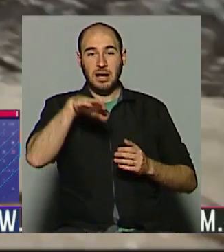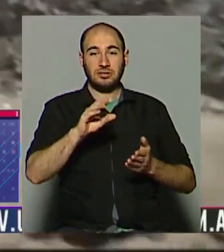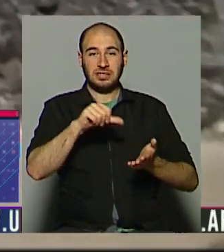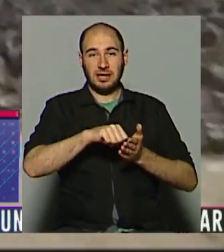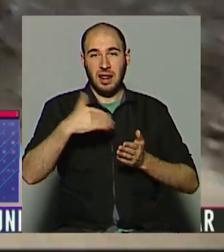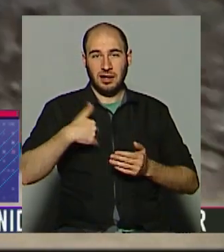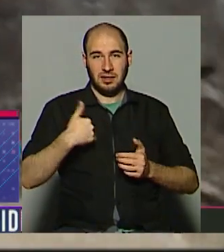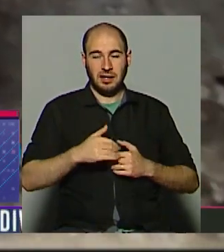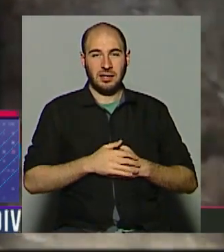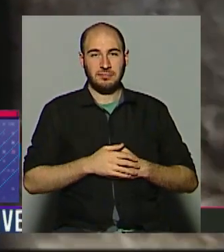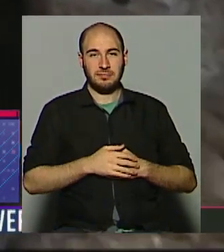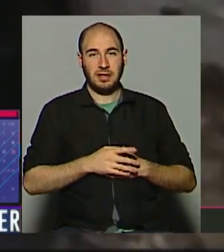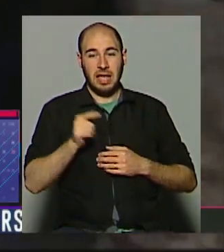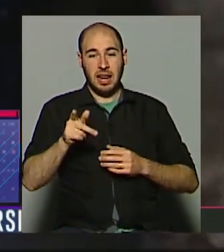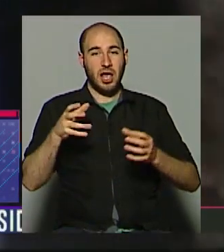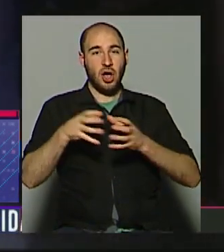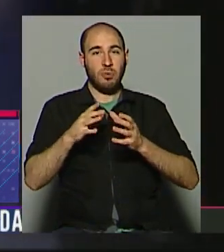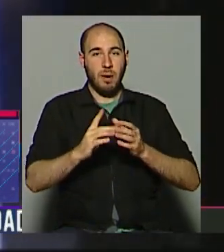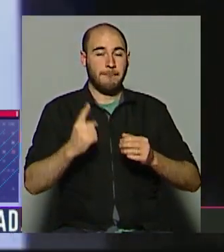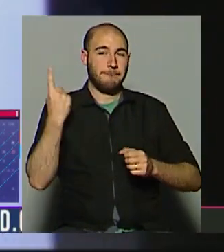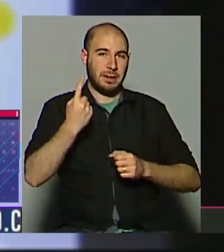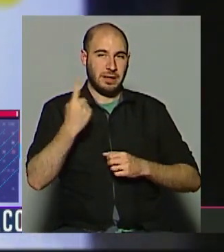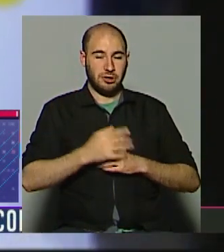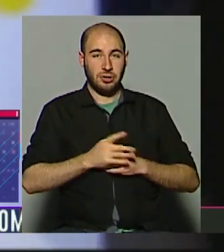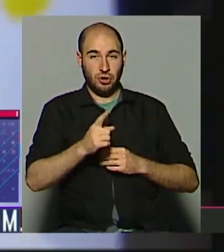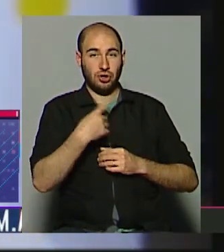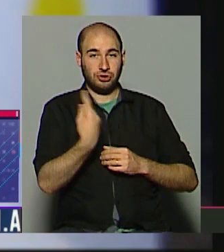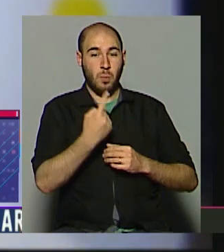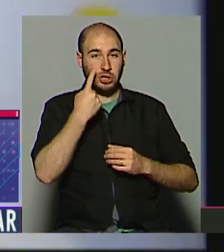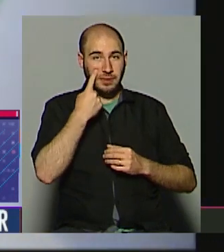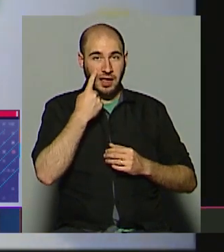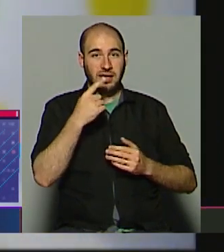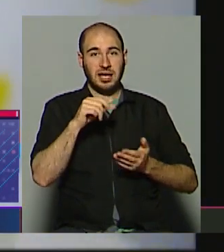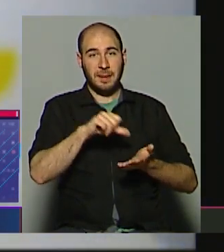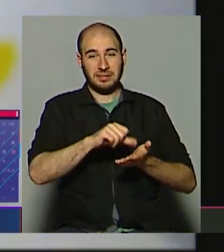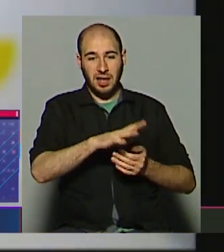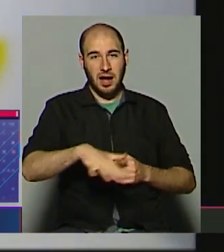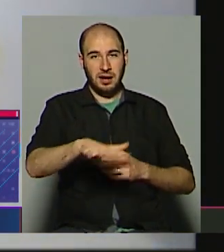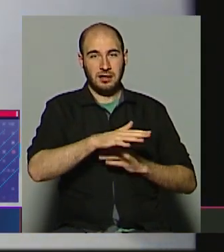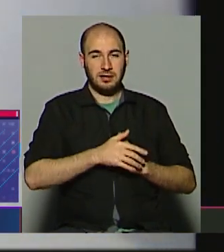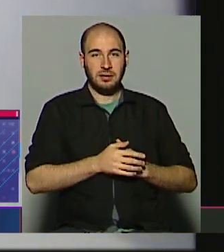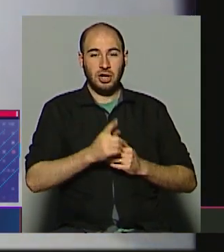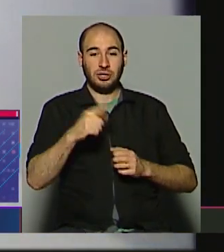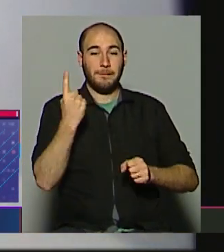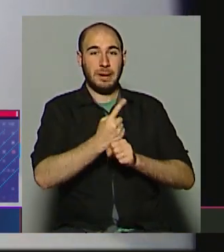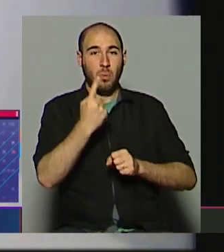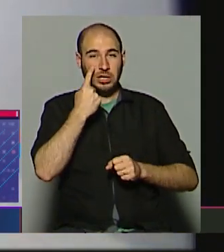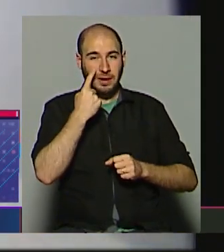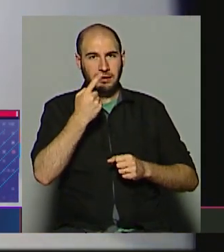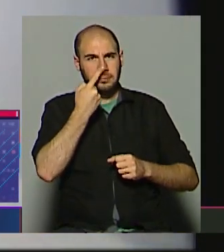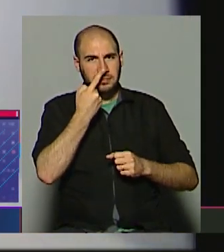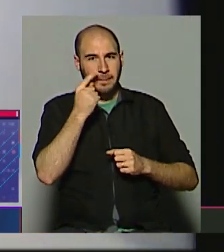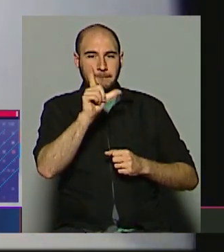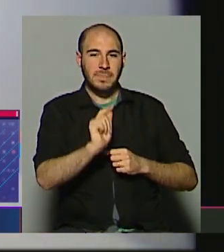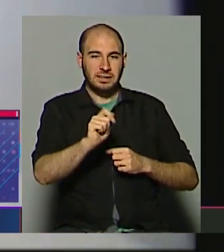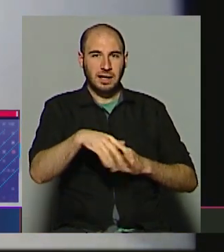de la República Argentina, que es la organización líder. Y nosotros, el municipio de la ciudad de Mendoza, somos el primer municipio interesado del